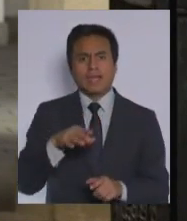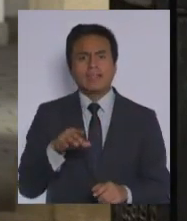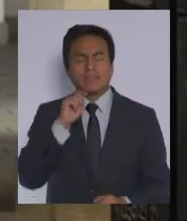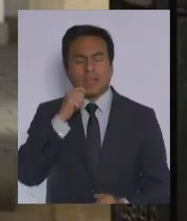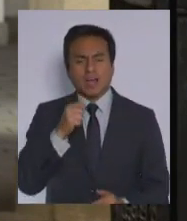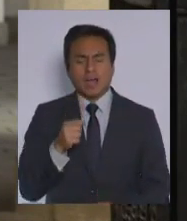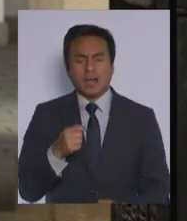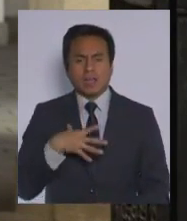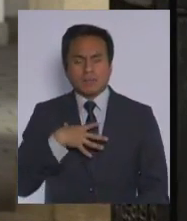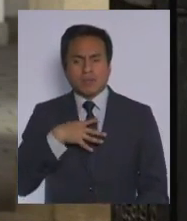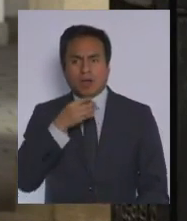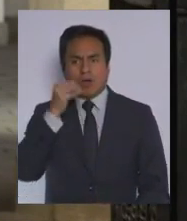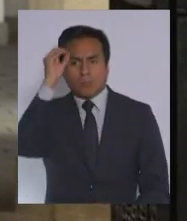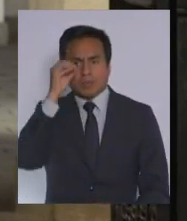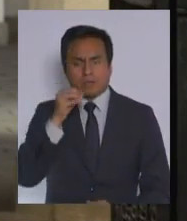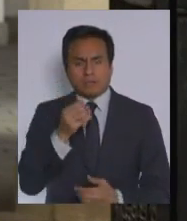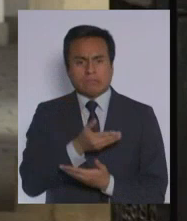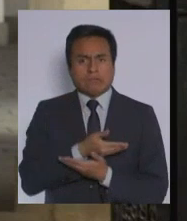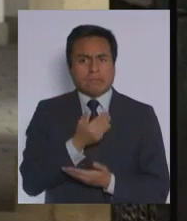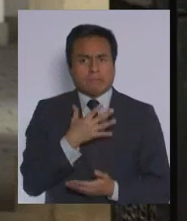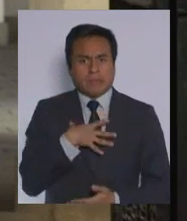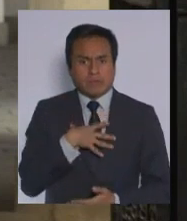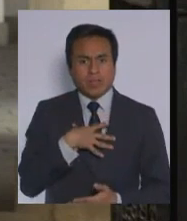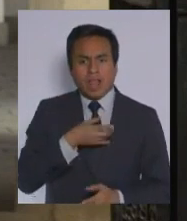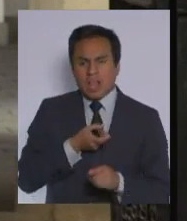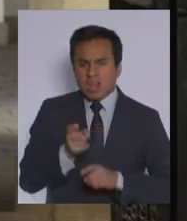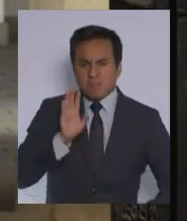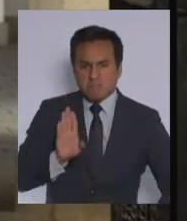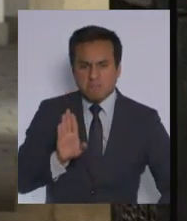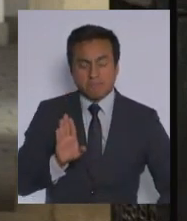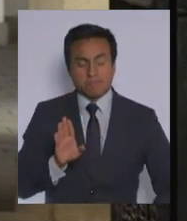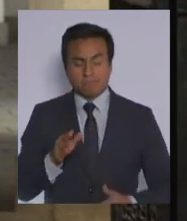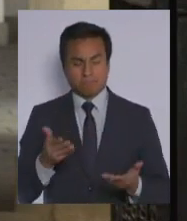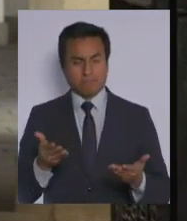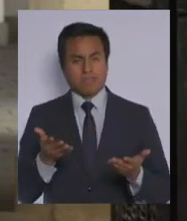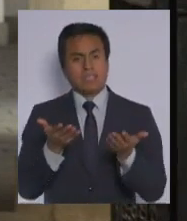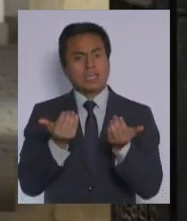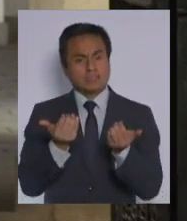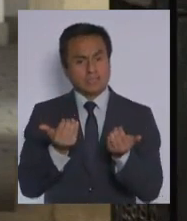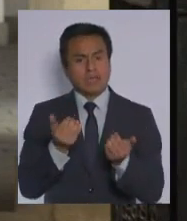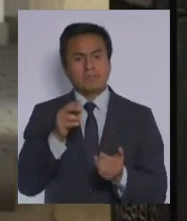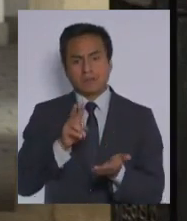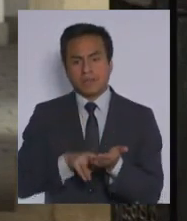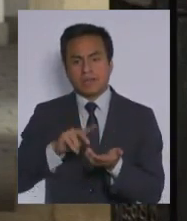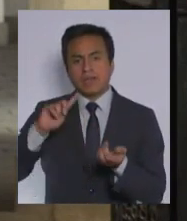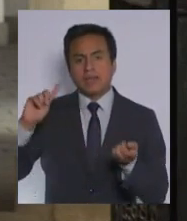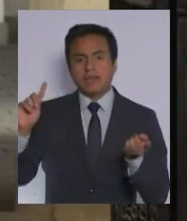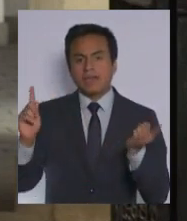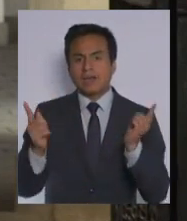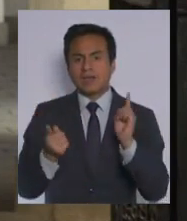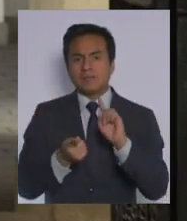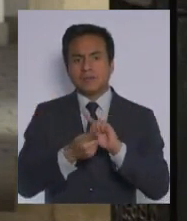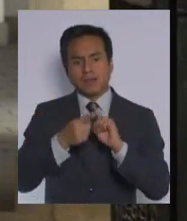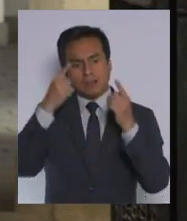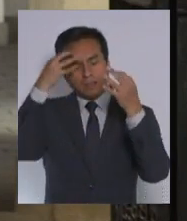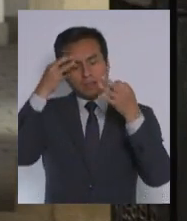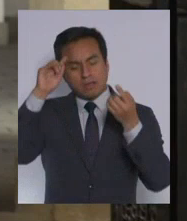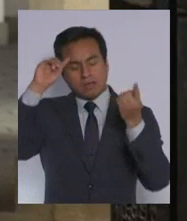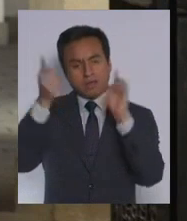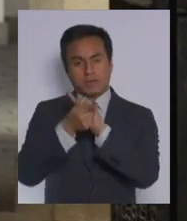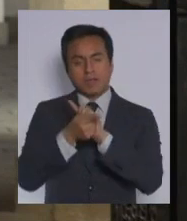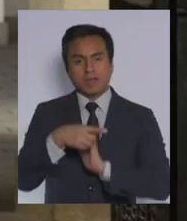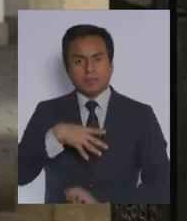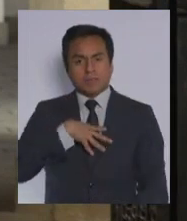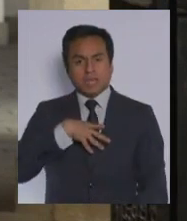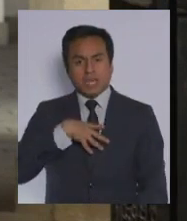amedrentado en su opinión a través de amenazas y pueda necesitar finalmente cambiar su convicción por